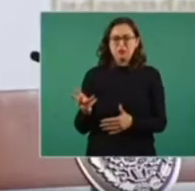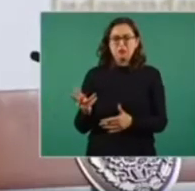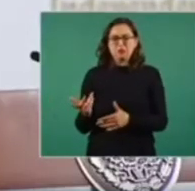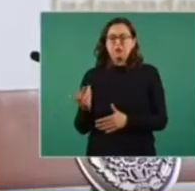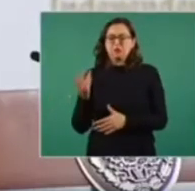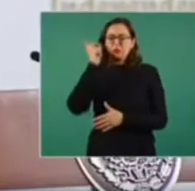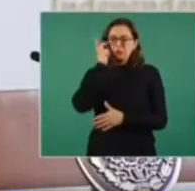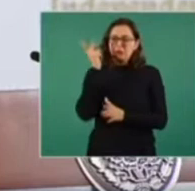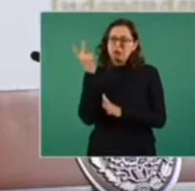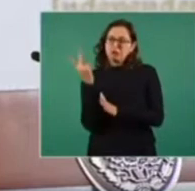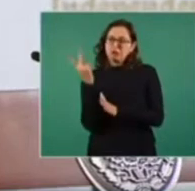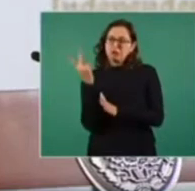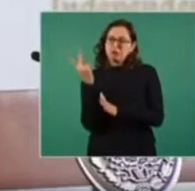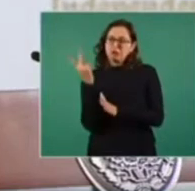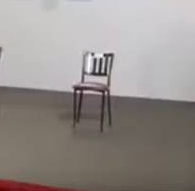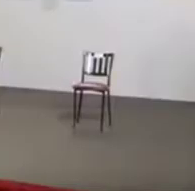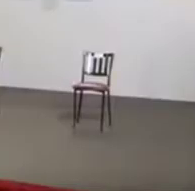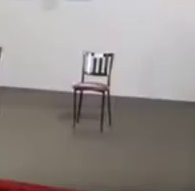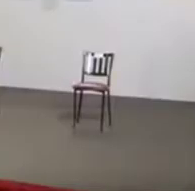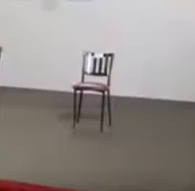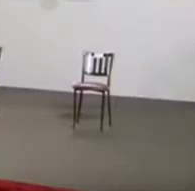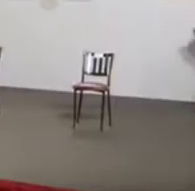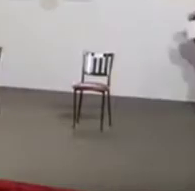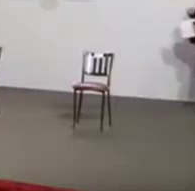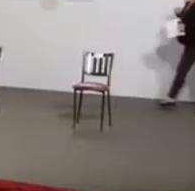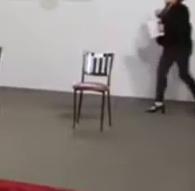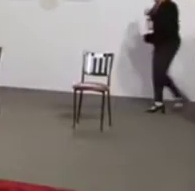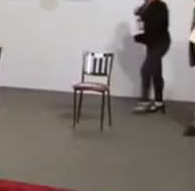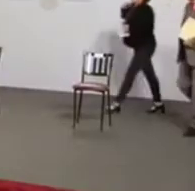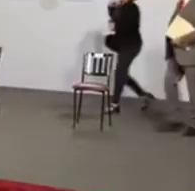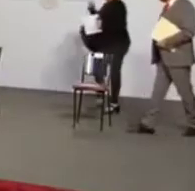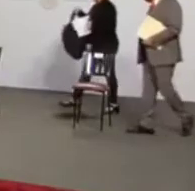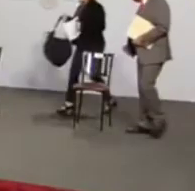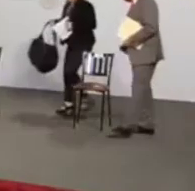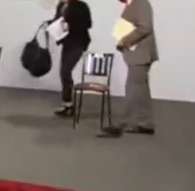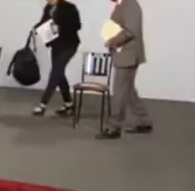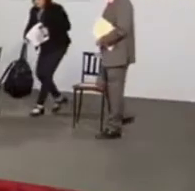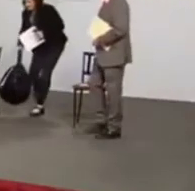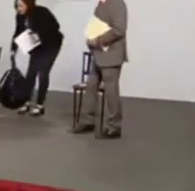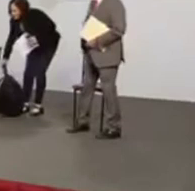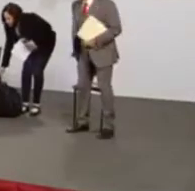mañanera? Para que ustedes se den cuenta. Cada tema, cada día hay algo diferente.